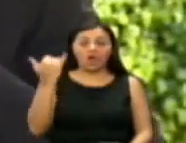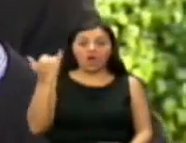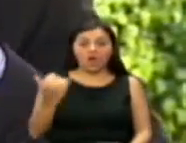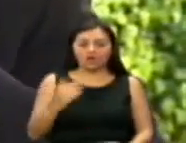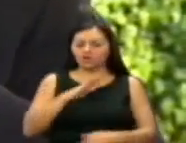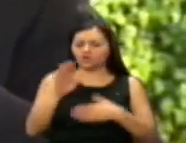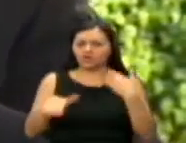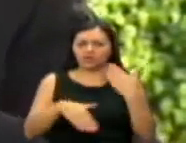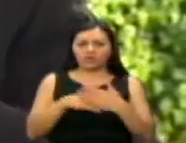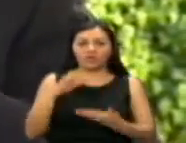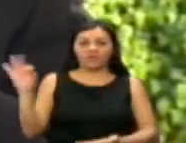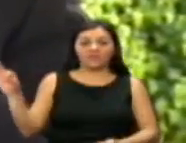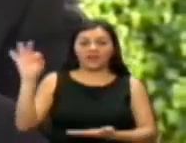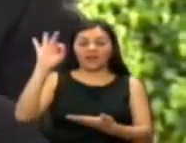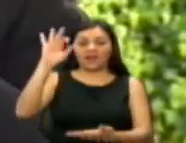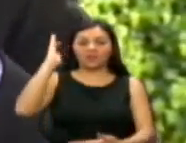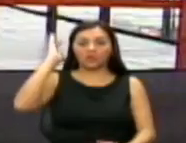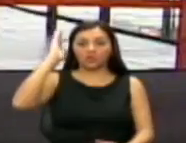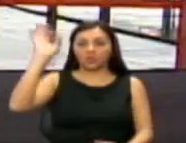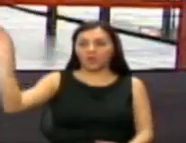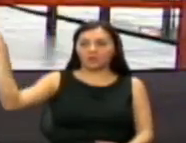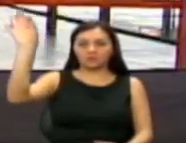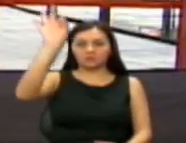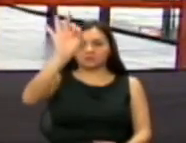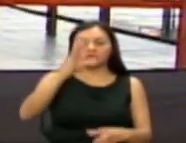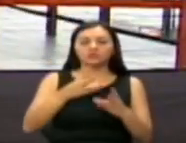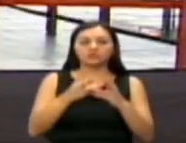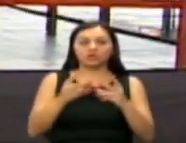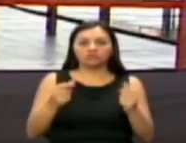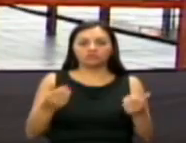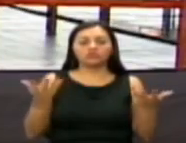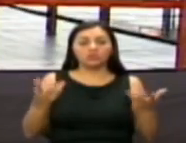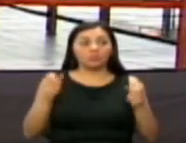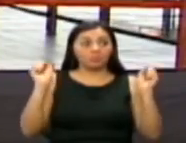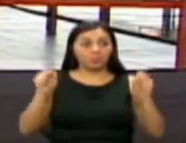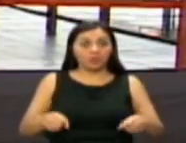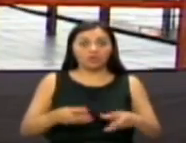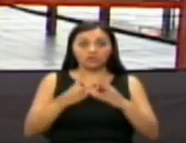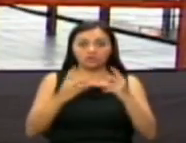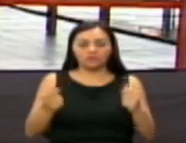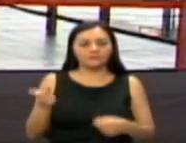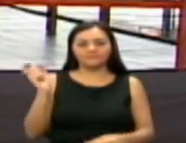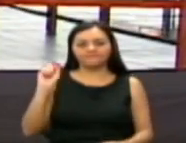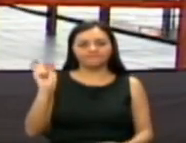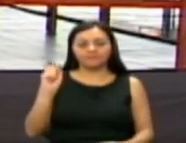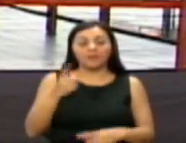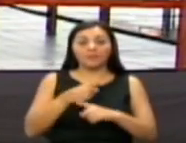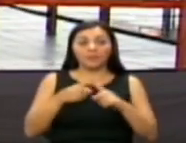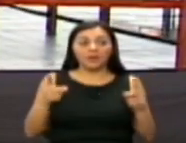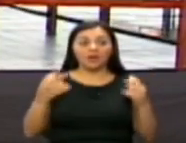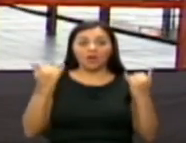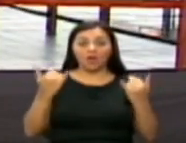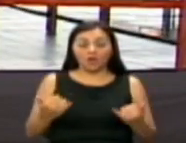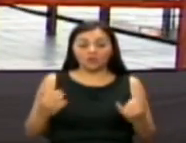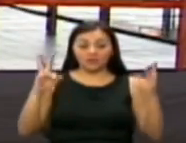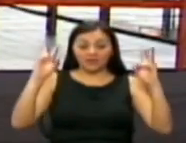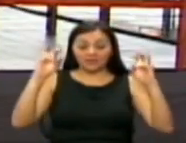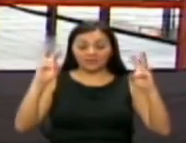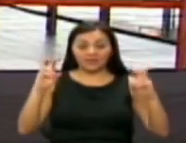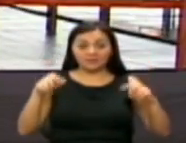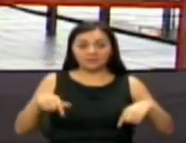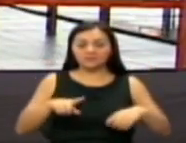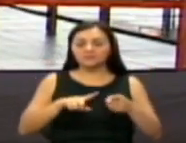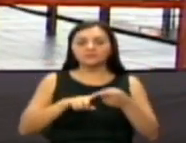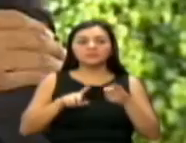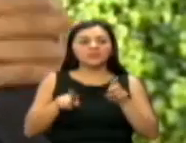Carchi para escuchar sus problemas, encontrar soluciones. No todo se puede solucionar. Y nosotros en esta coyuntura que enfrentamos, es como estar con